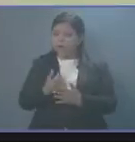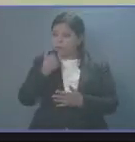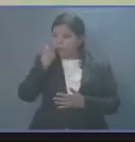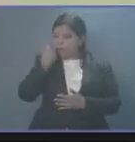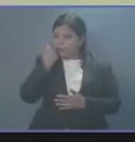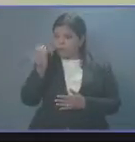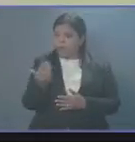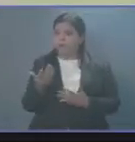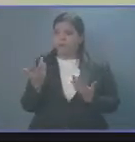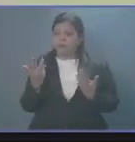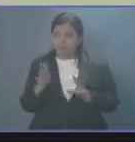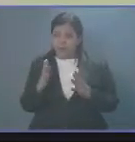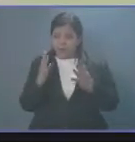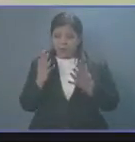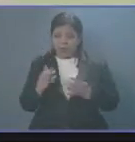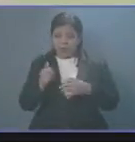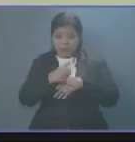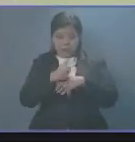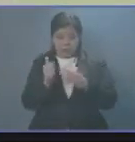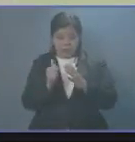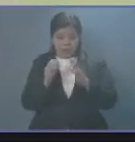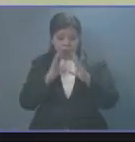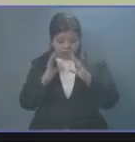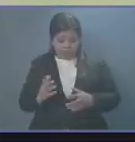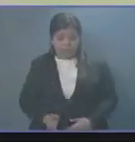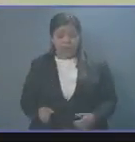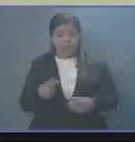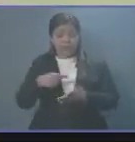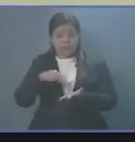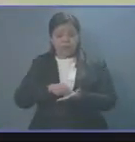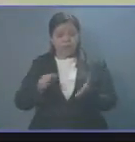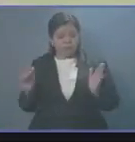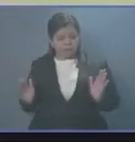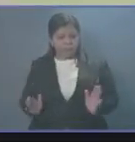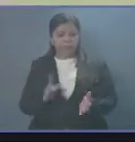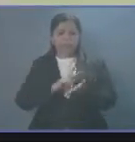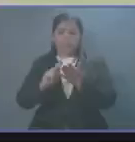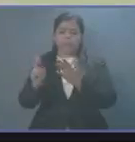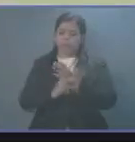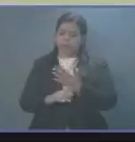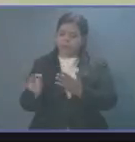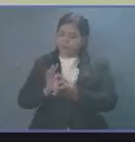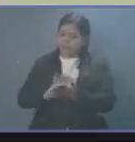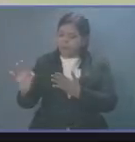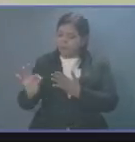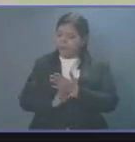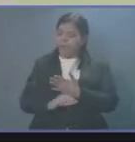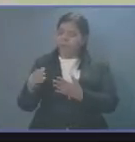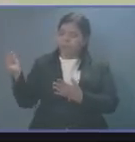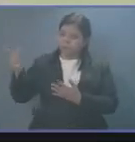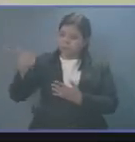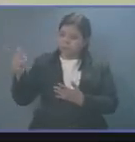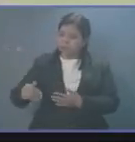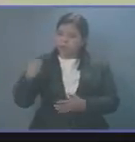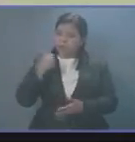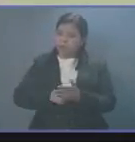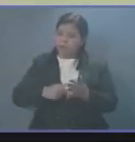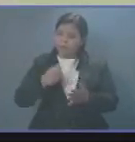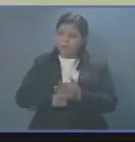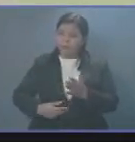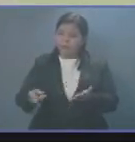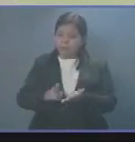país y concretamente al órgano ejecutivo, a darle continuidad y a fortalecer los programas y proyectos de formación, emprendimiento, empleo y